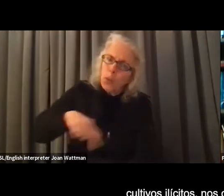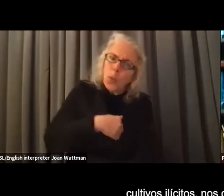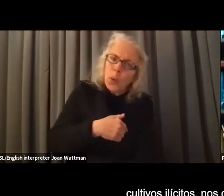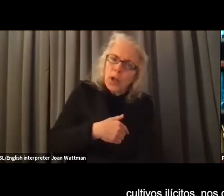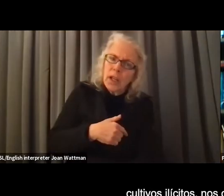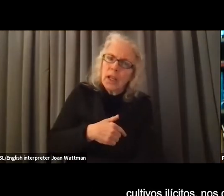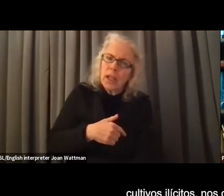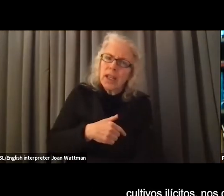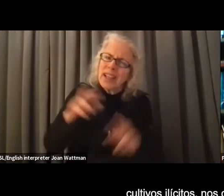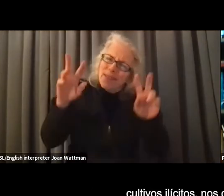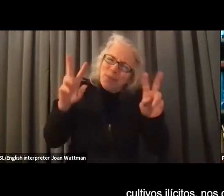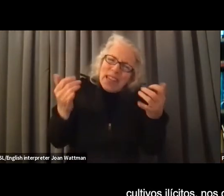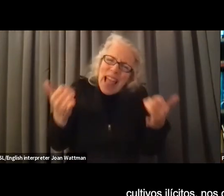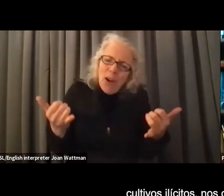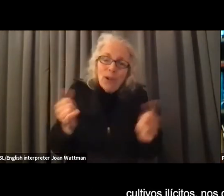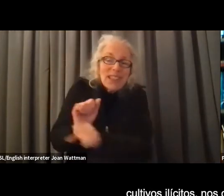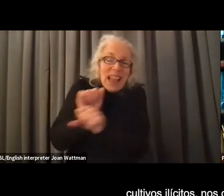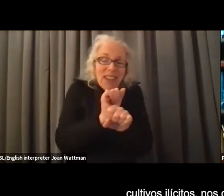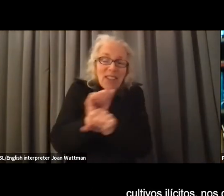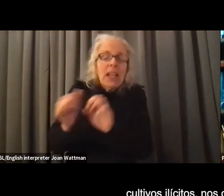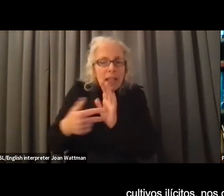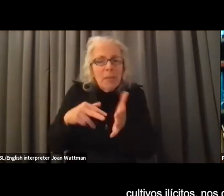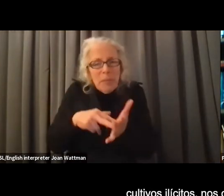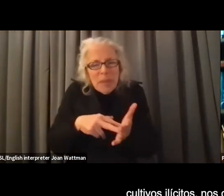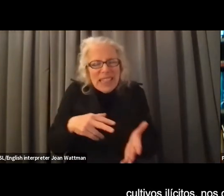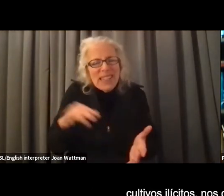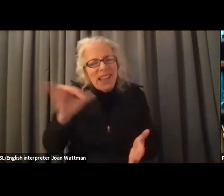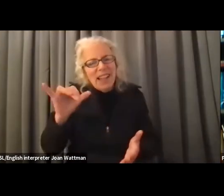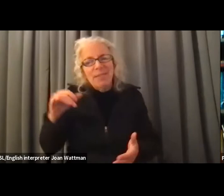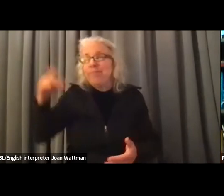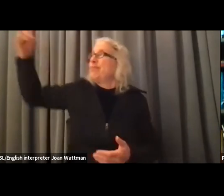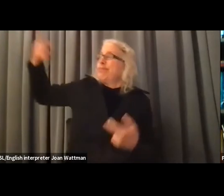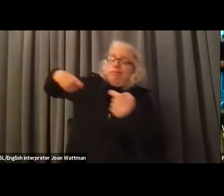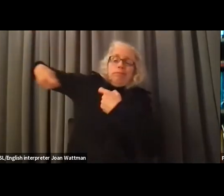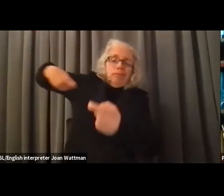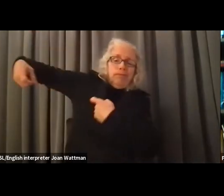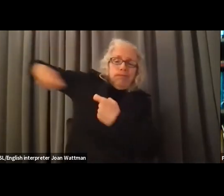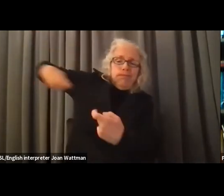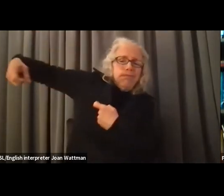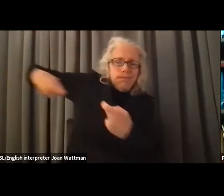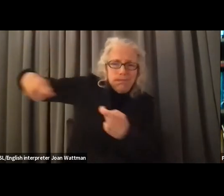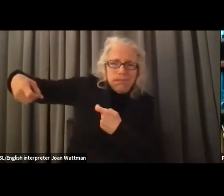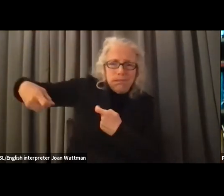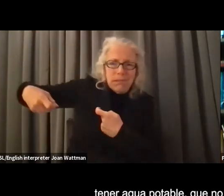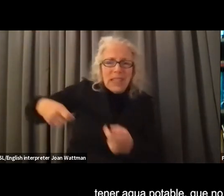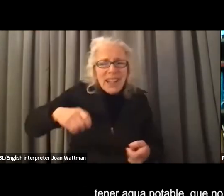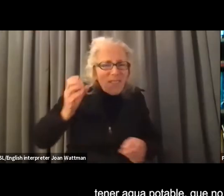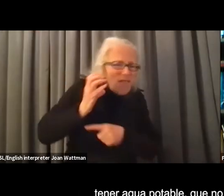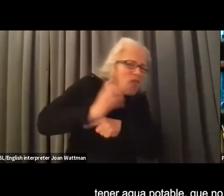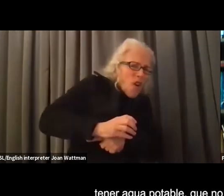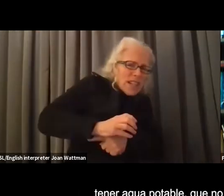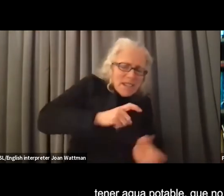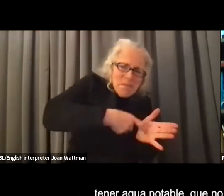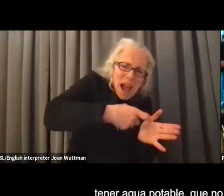hacer minería con mercurio en nuestros territorios que nos dañan, en un estado que no nos permite tener